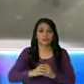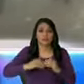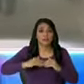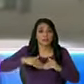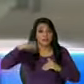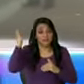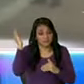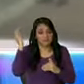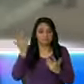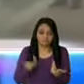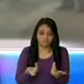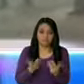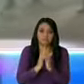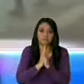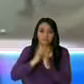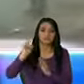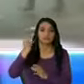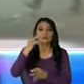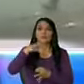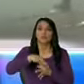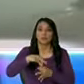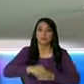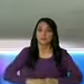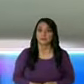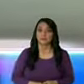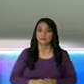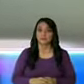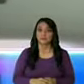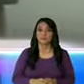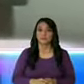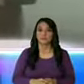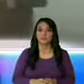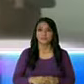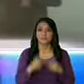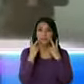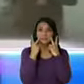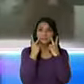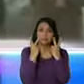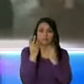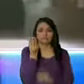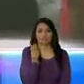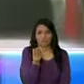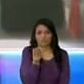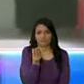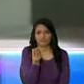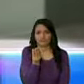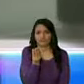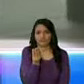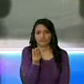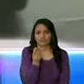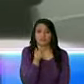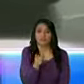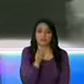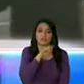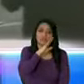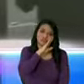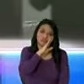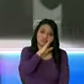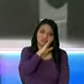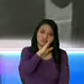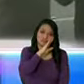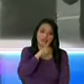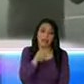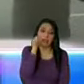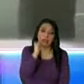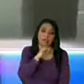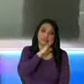también exigiendo una segunda vuelta. Ustedes pueden observar en las imágenes, hay poca concentración de ciudadanos, pero ellos se han quedado a dormir en los exteriores